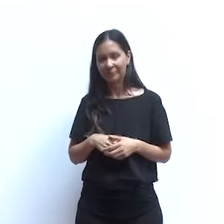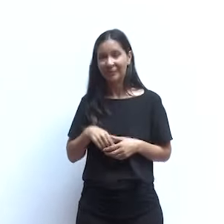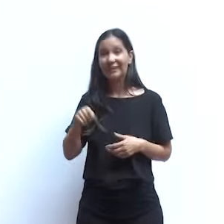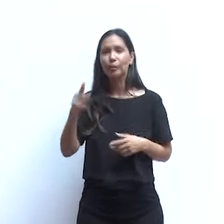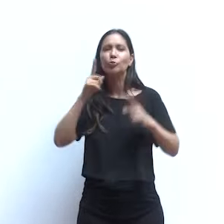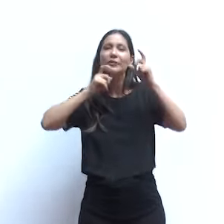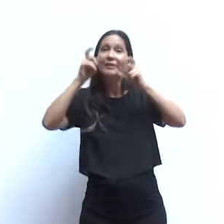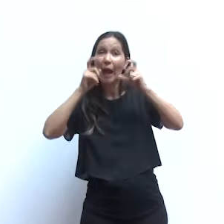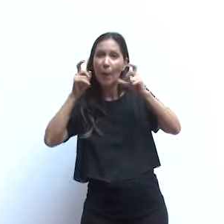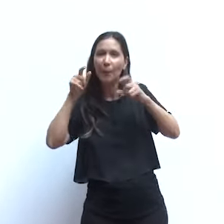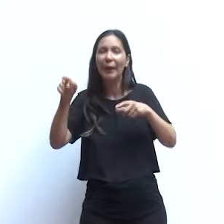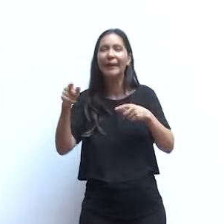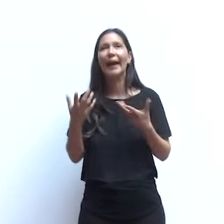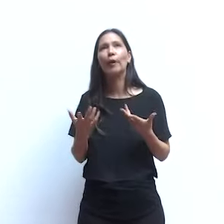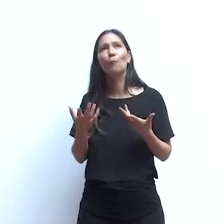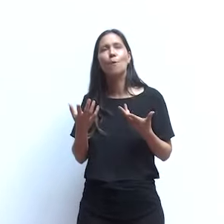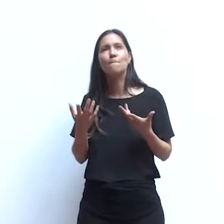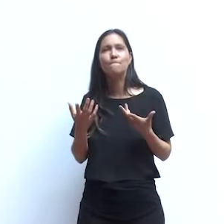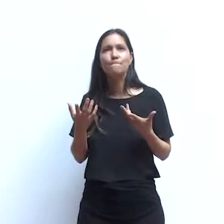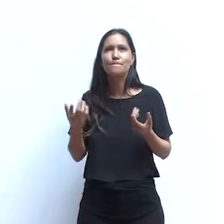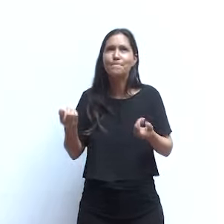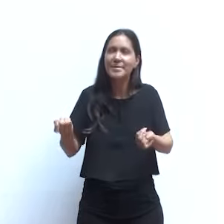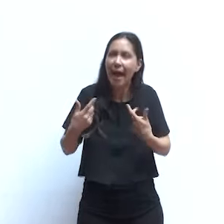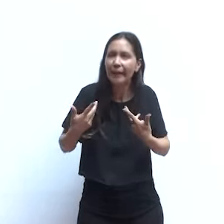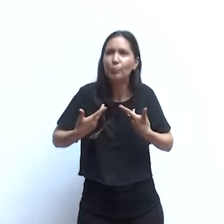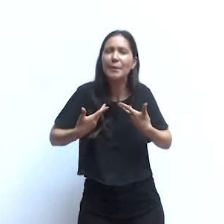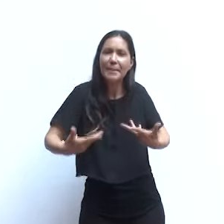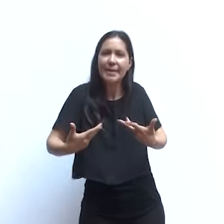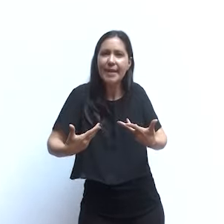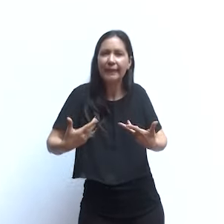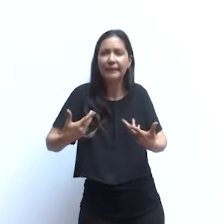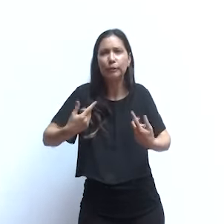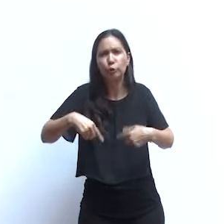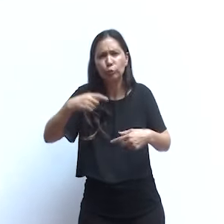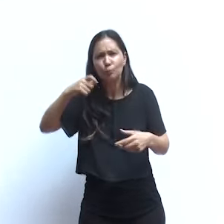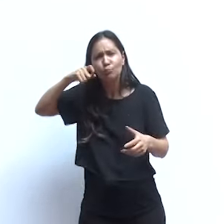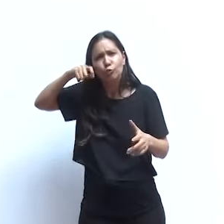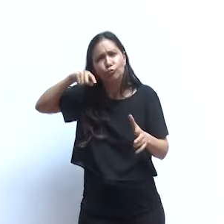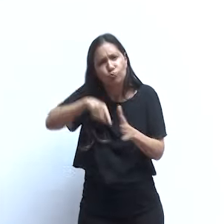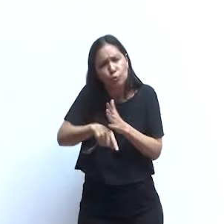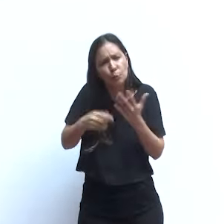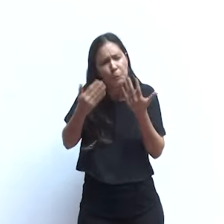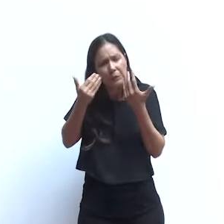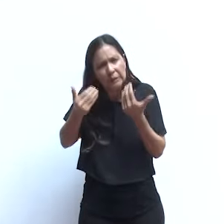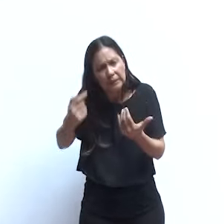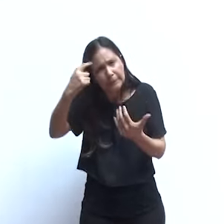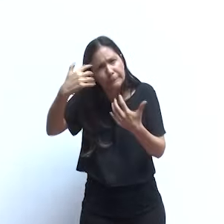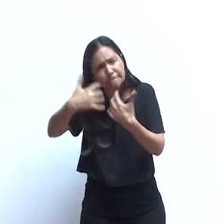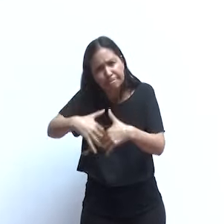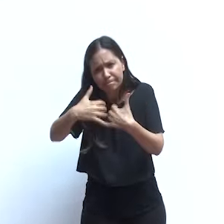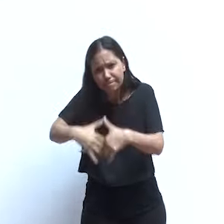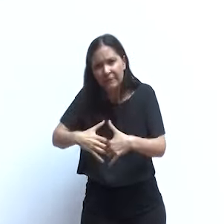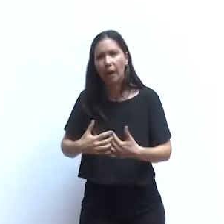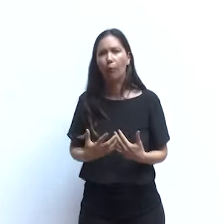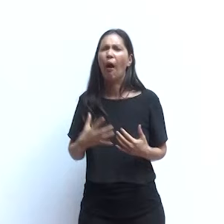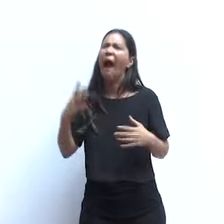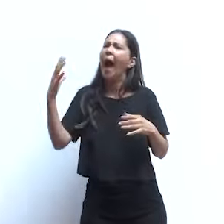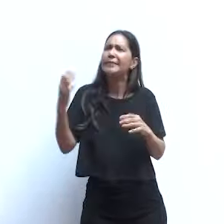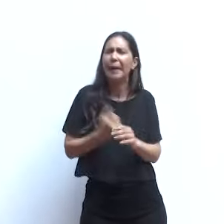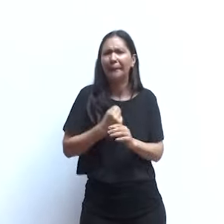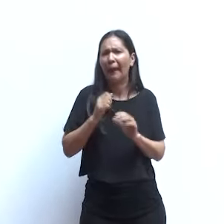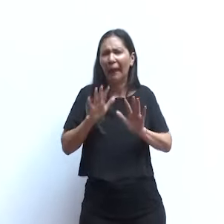está Nos invita a ir al hueso no a a a no aceptar este las cosas